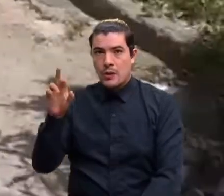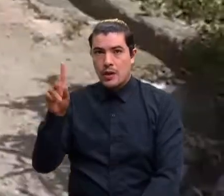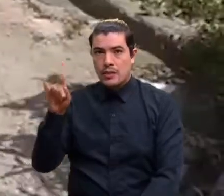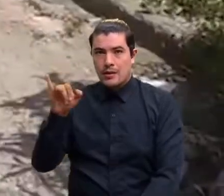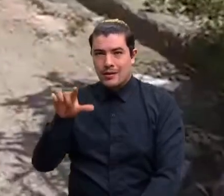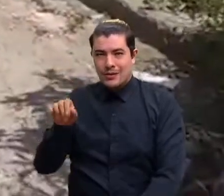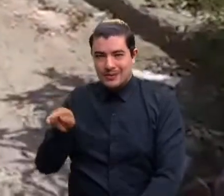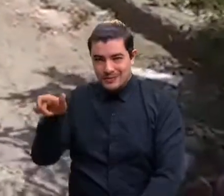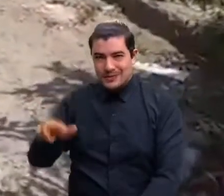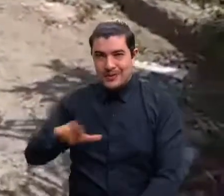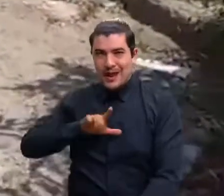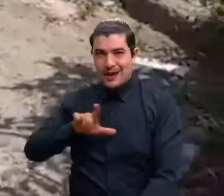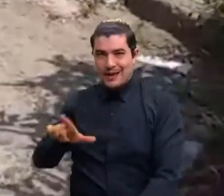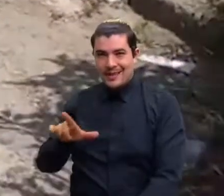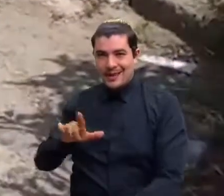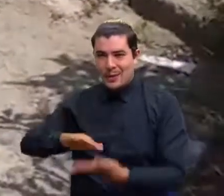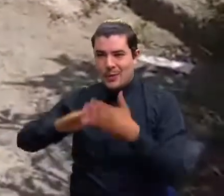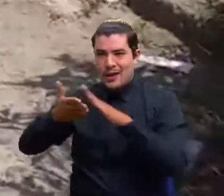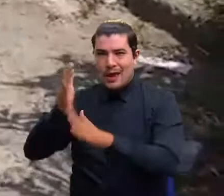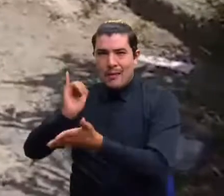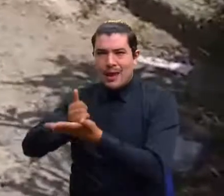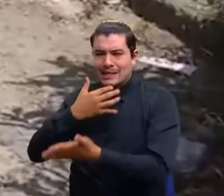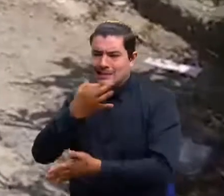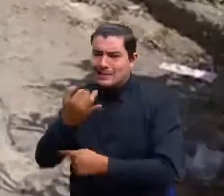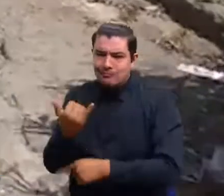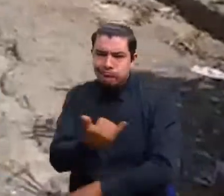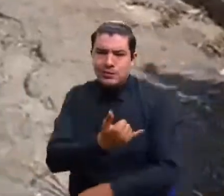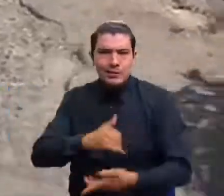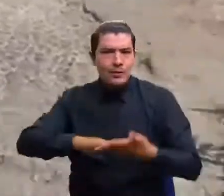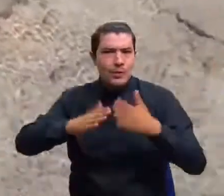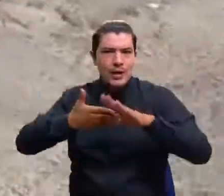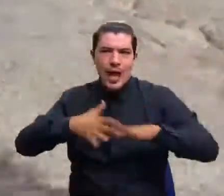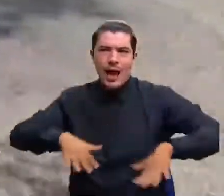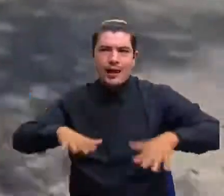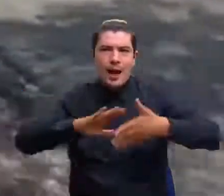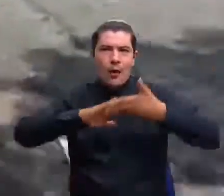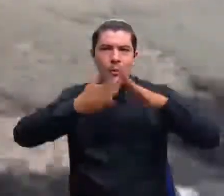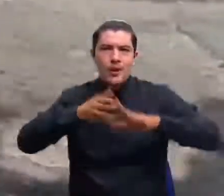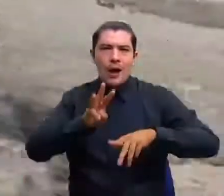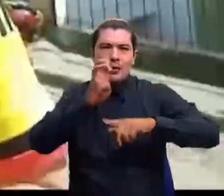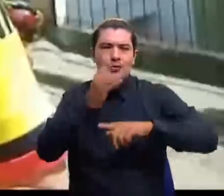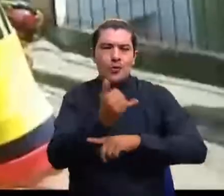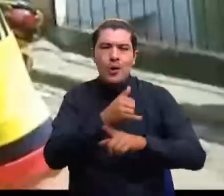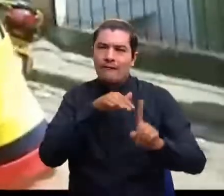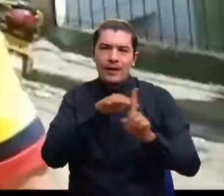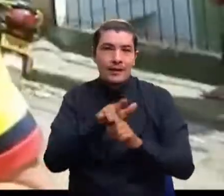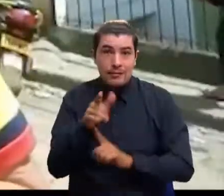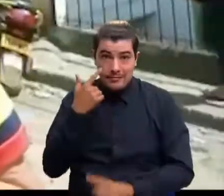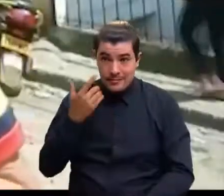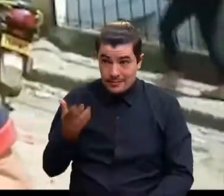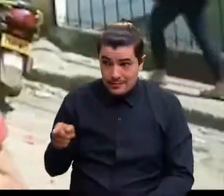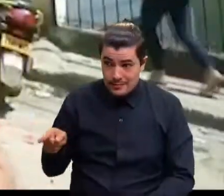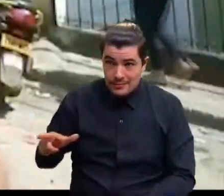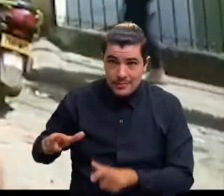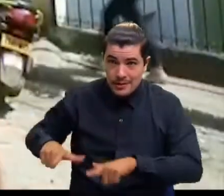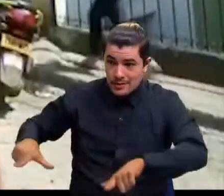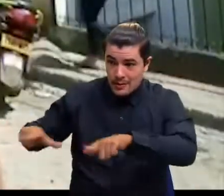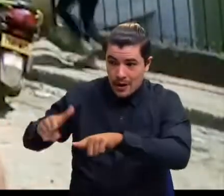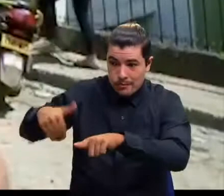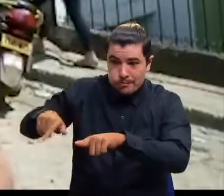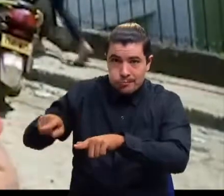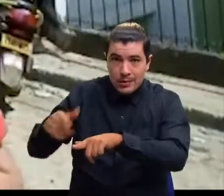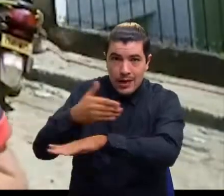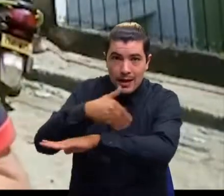de huecos que ponen en riesgo la vida de los actores viales en la Comuna 8. Huecos como este que tengo a mis espaldas acá en la